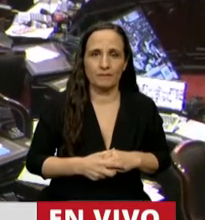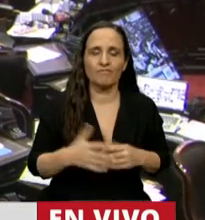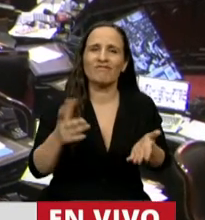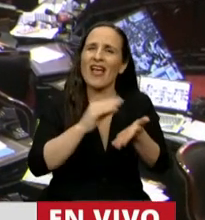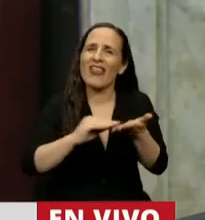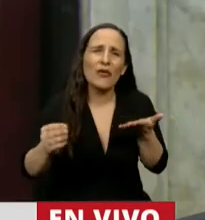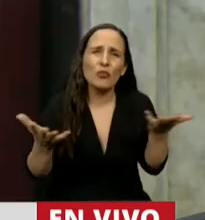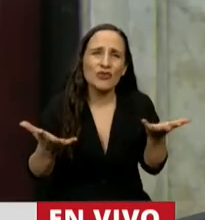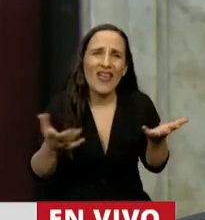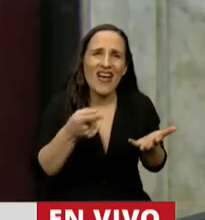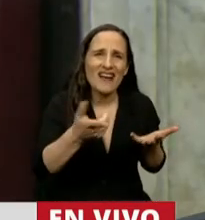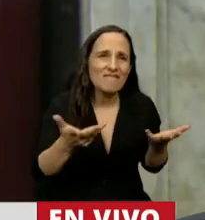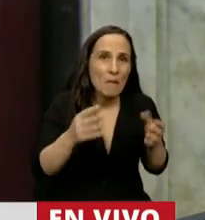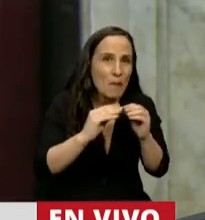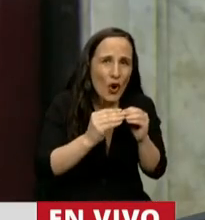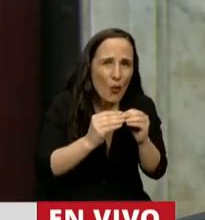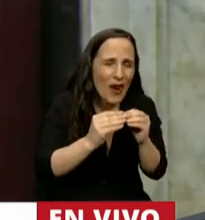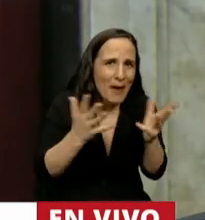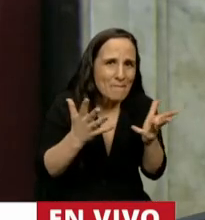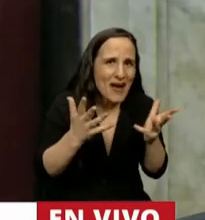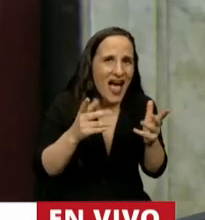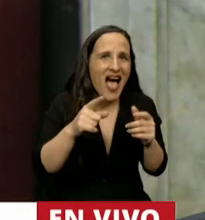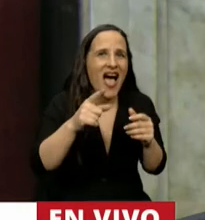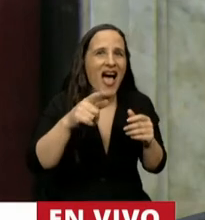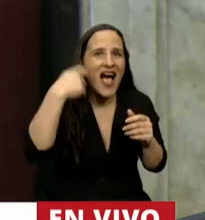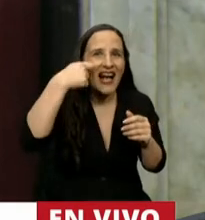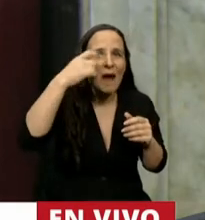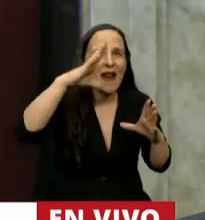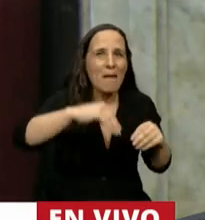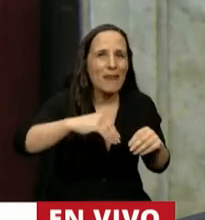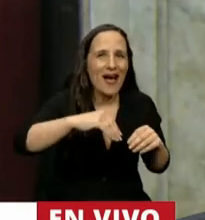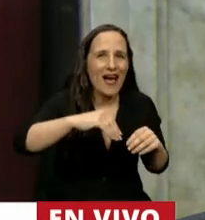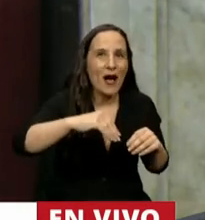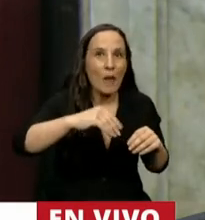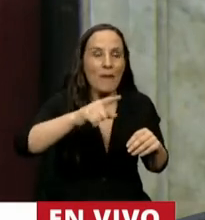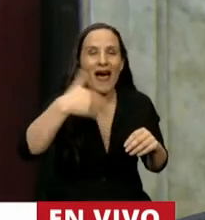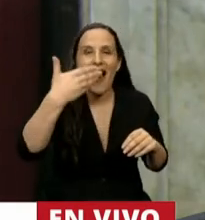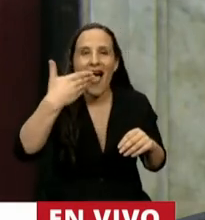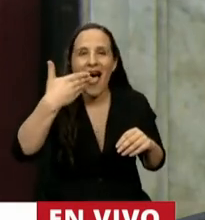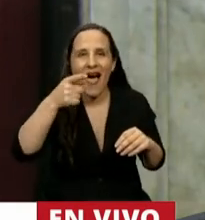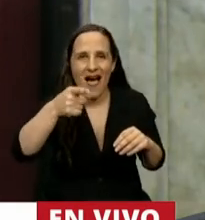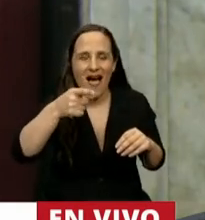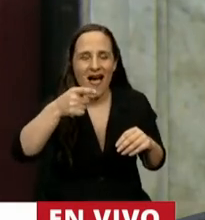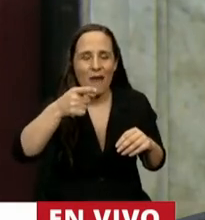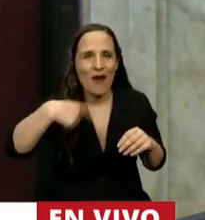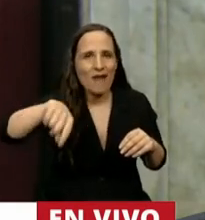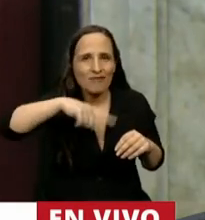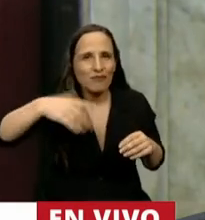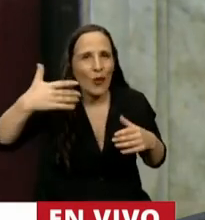señora diputada, si tiene problemas, pudiera apagar la cámara, así le escuchamos su